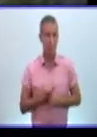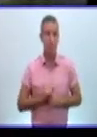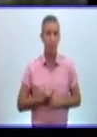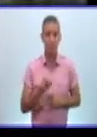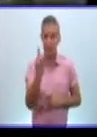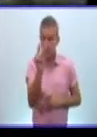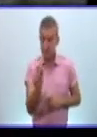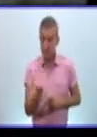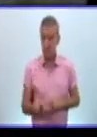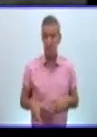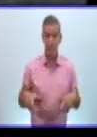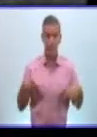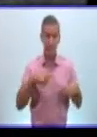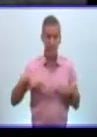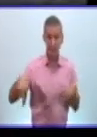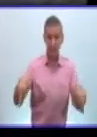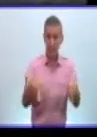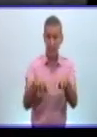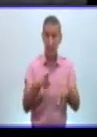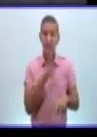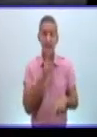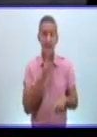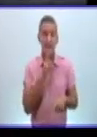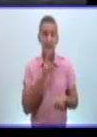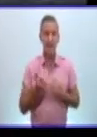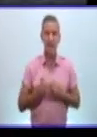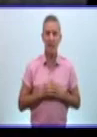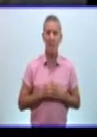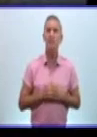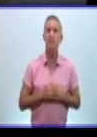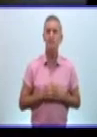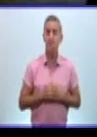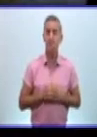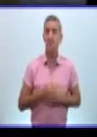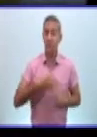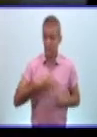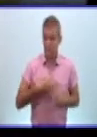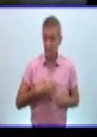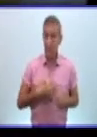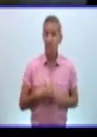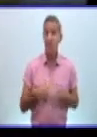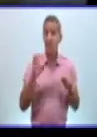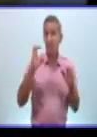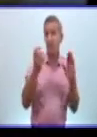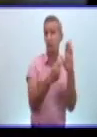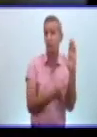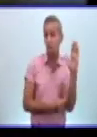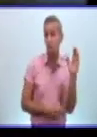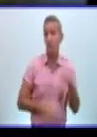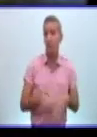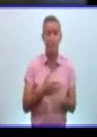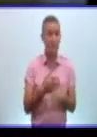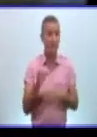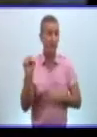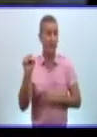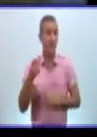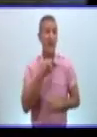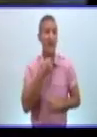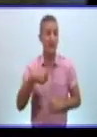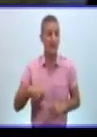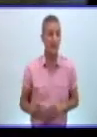ríos, lagos y lagunas, también tienen en su composición varias sustancias, como por ejemplo